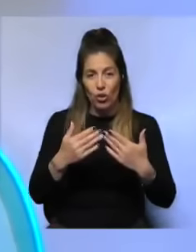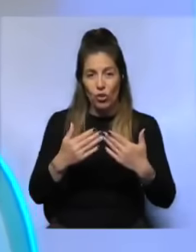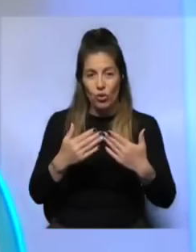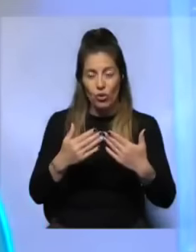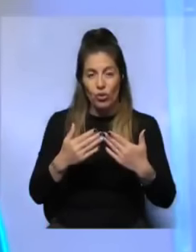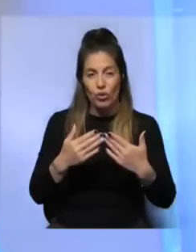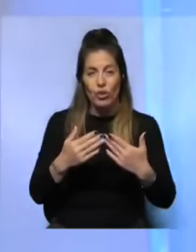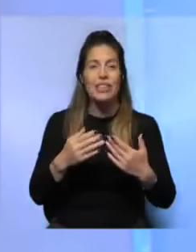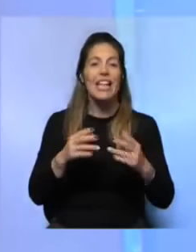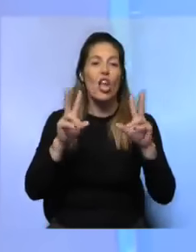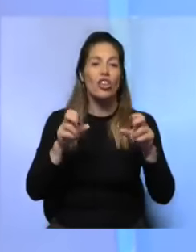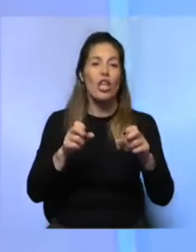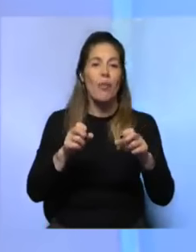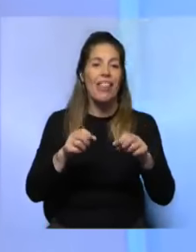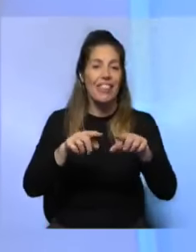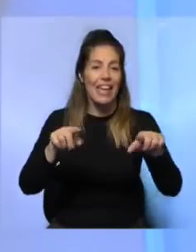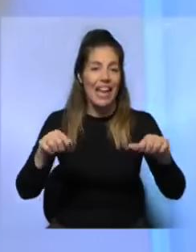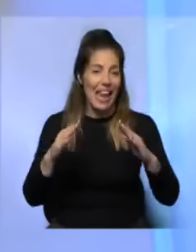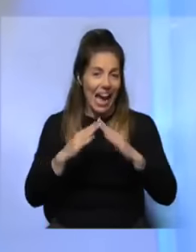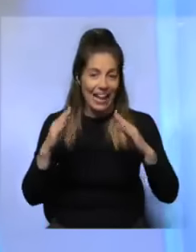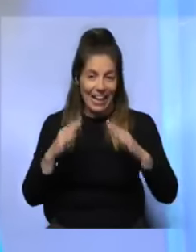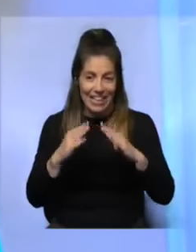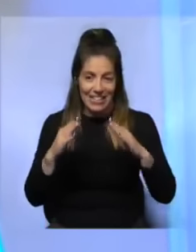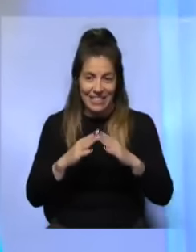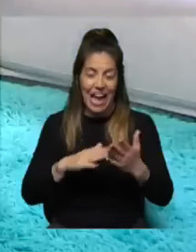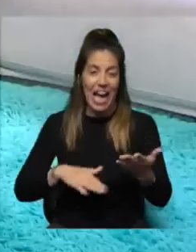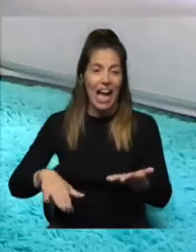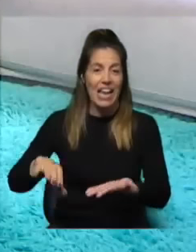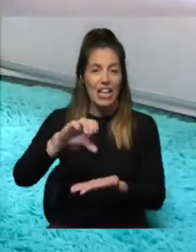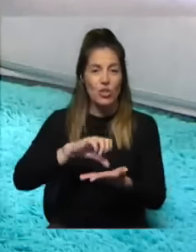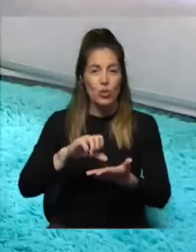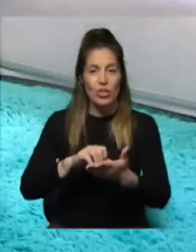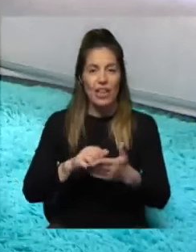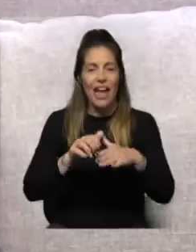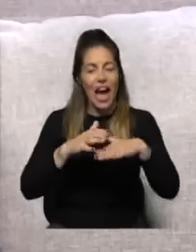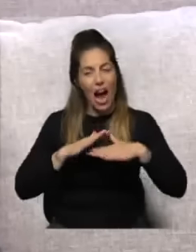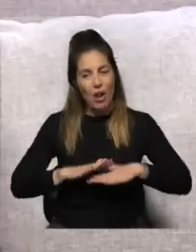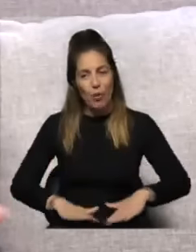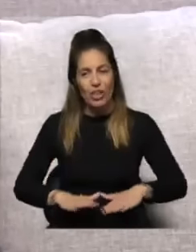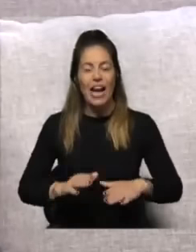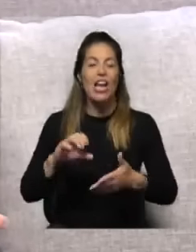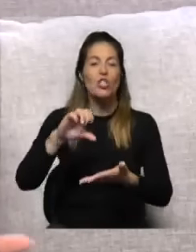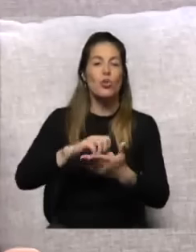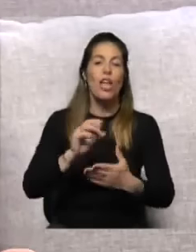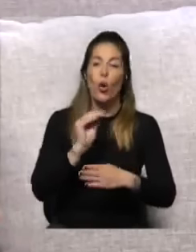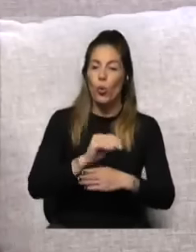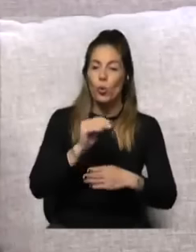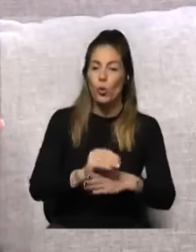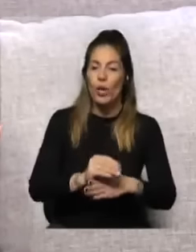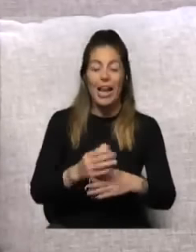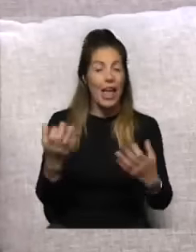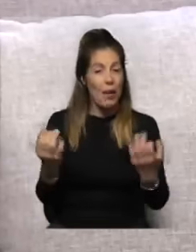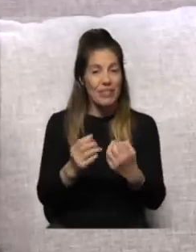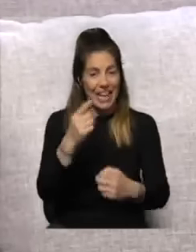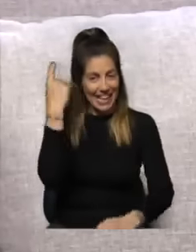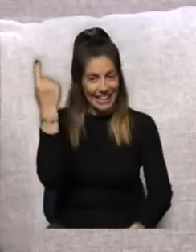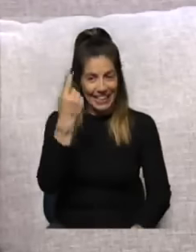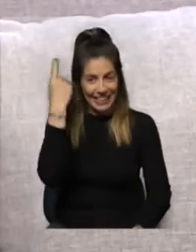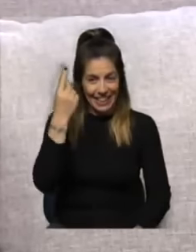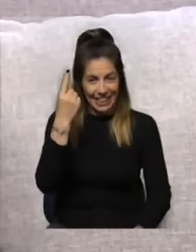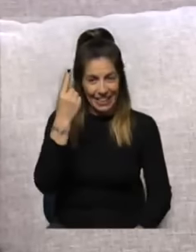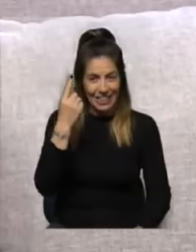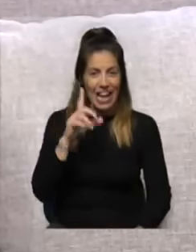Shui vuelve, Meloni, a Ciudad Armónica. También vamos a tener una ciudad cultural muy especial, internacional, ¿saben? Sí, sí, sí, saben, porque viene